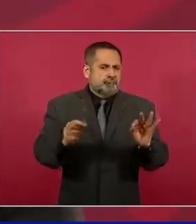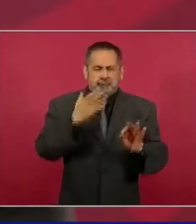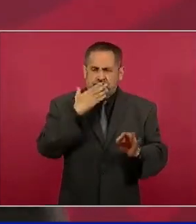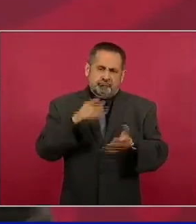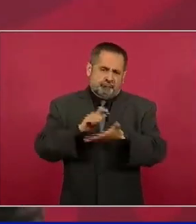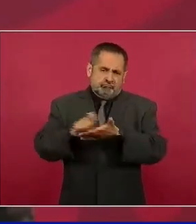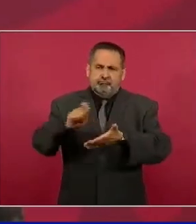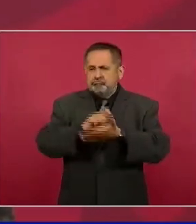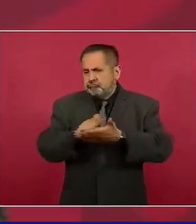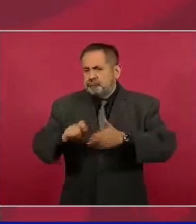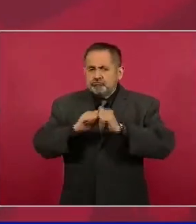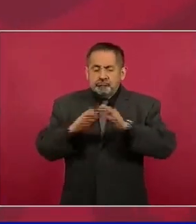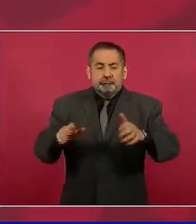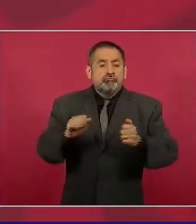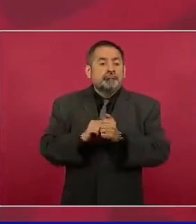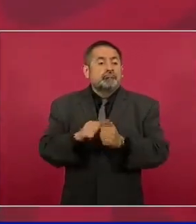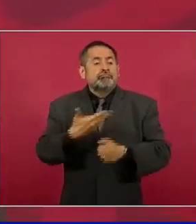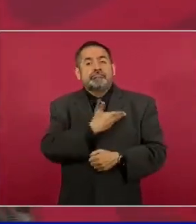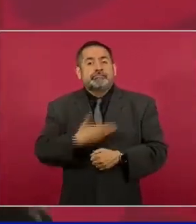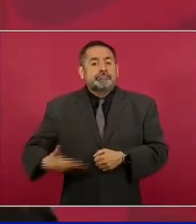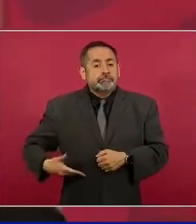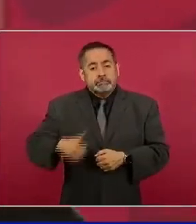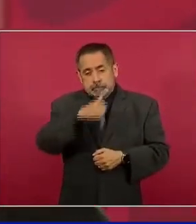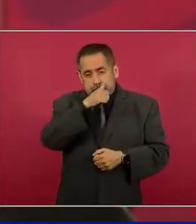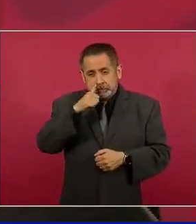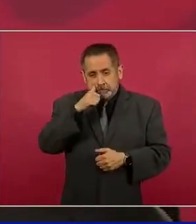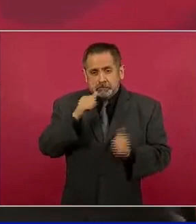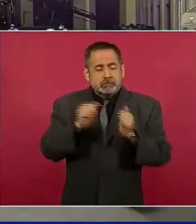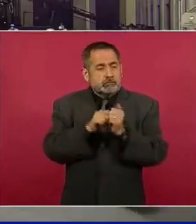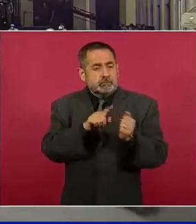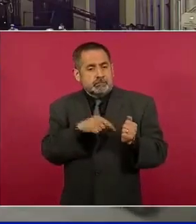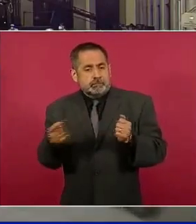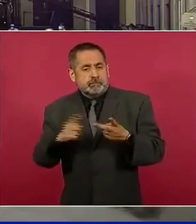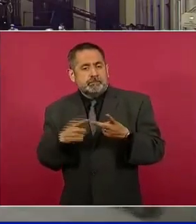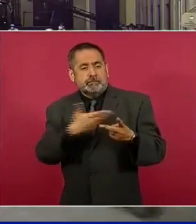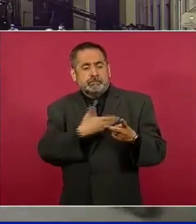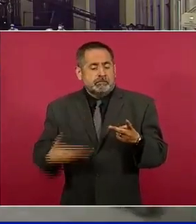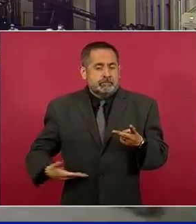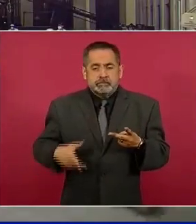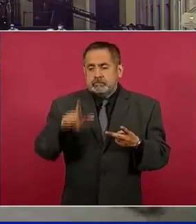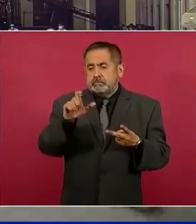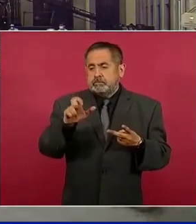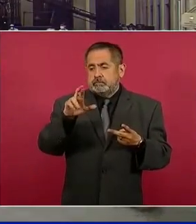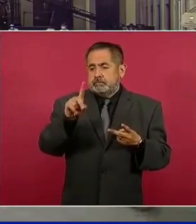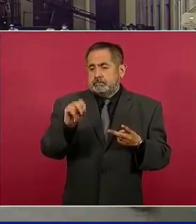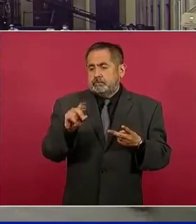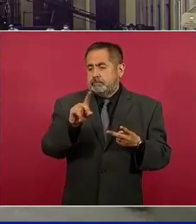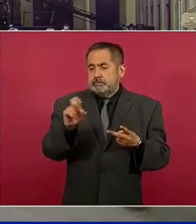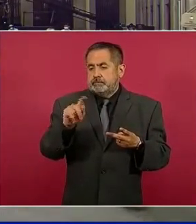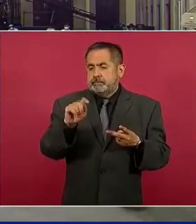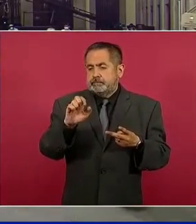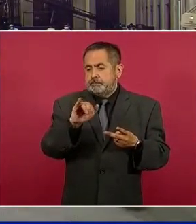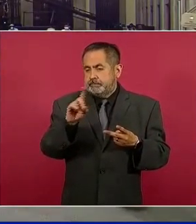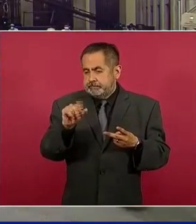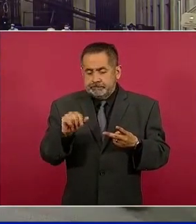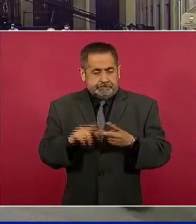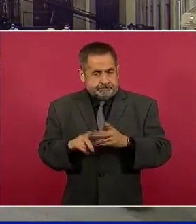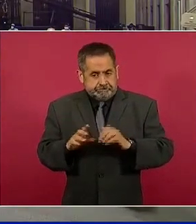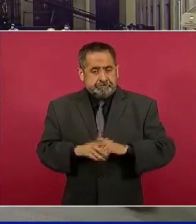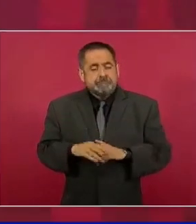con el presidente Juárez y con el presidente Lerdo. Pero eso se termina